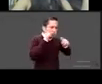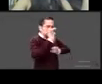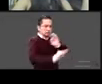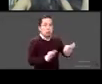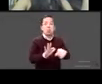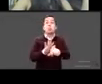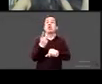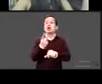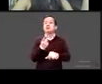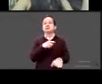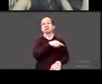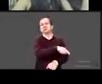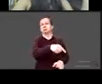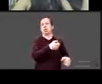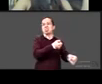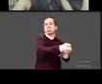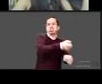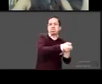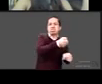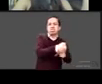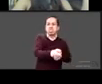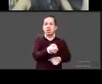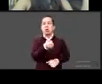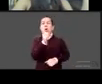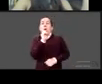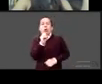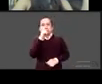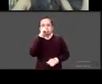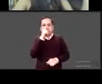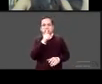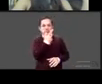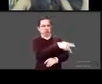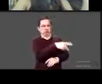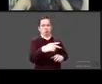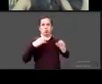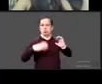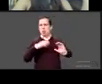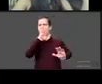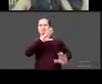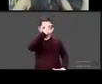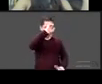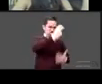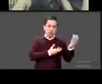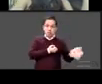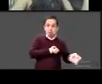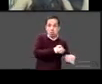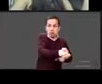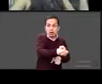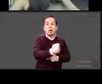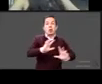todo por lesiones intencionales, lesiones físicas, ni siquiera están calculadas las